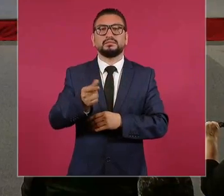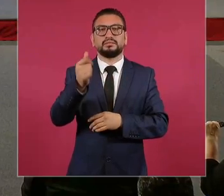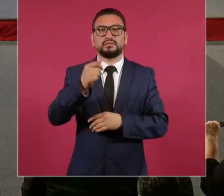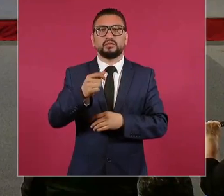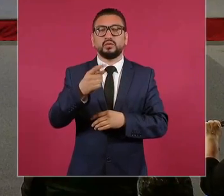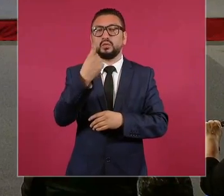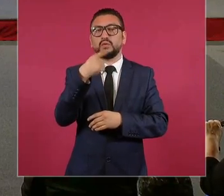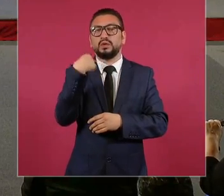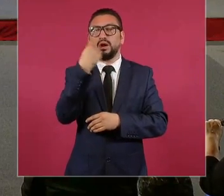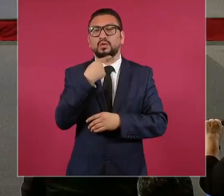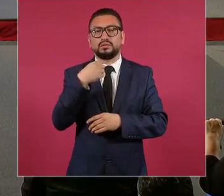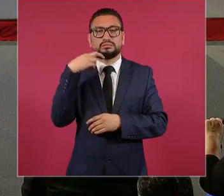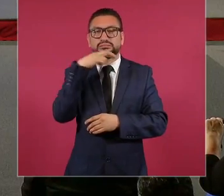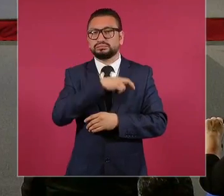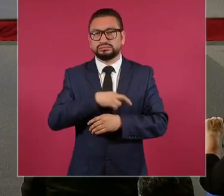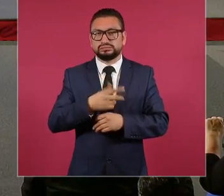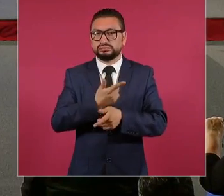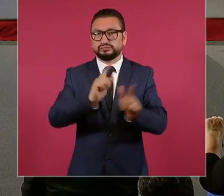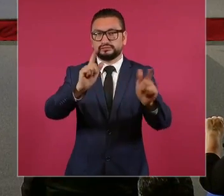de una hora.